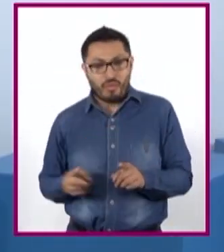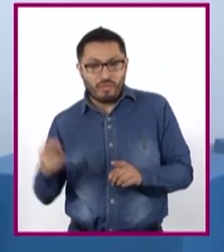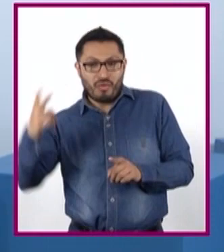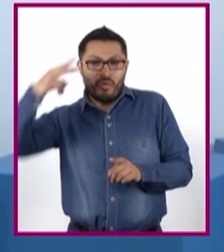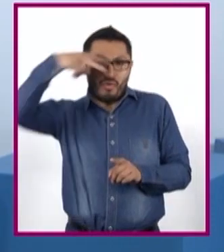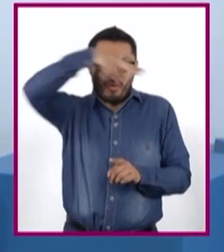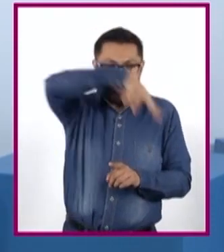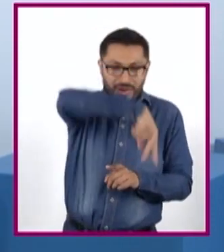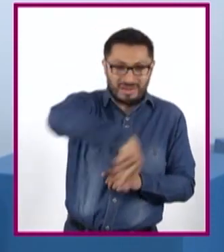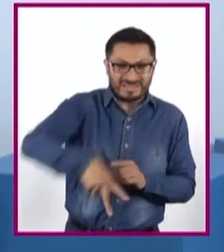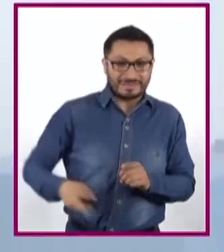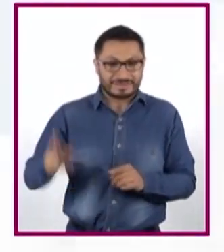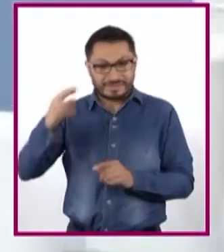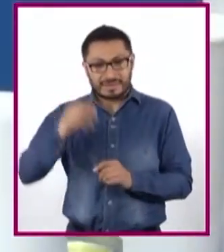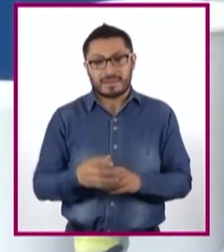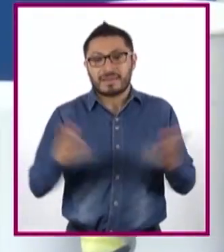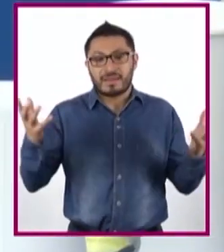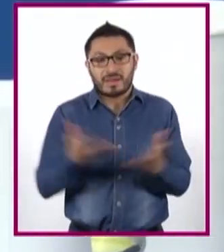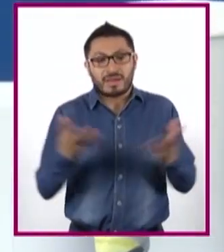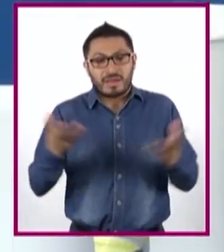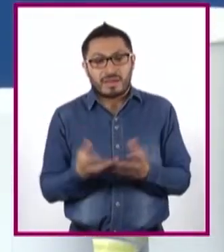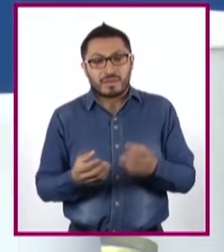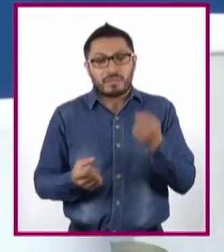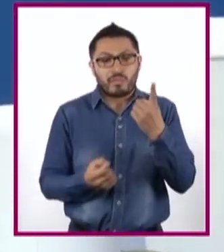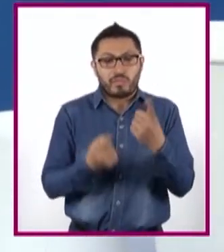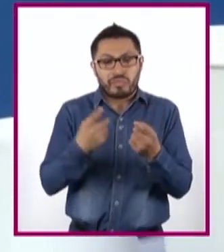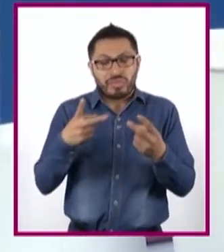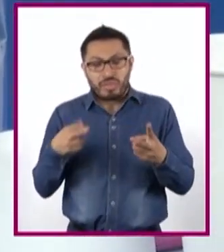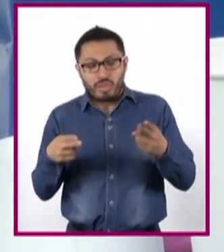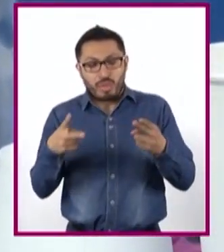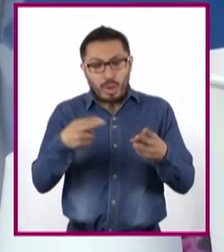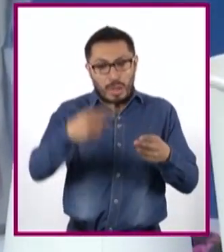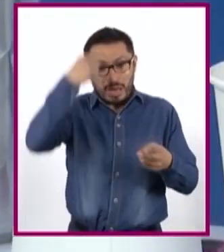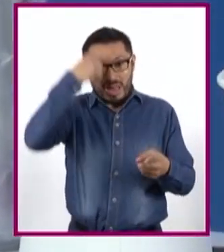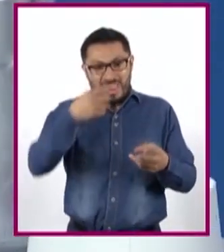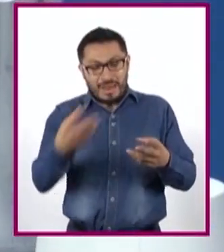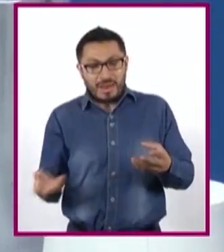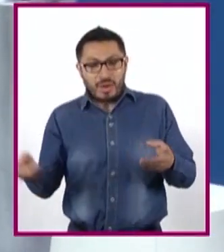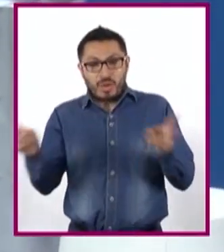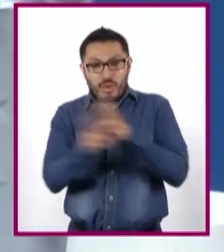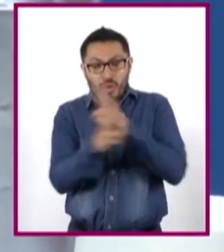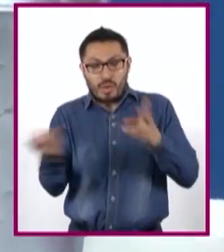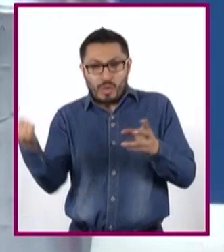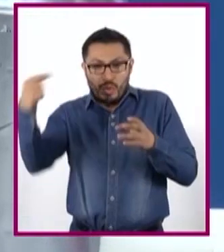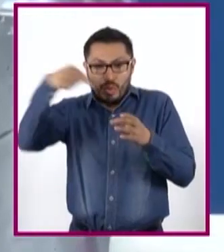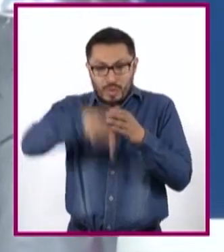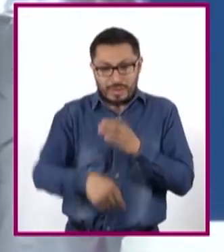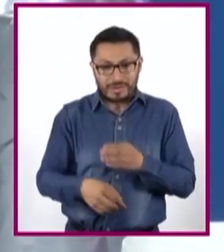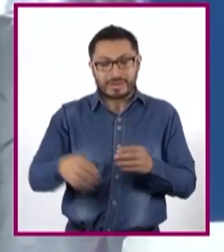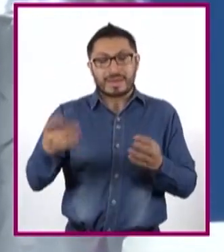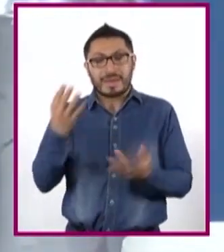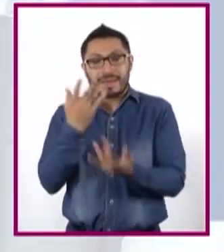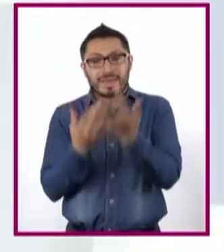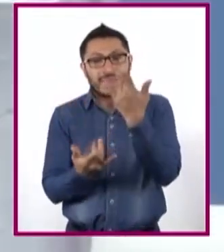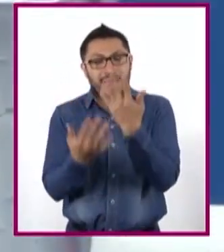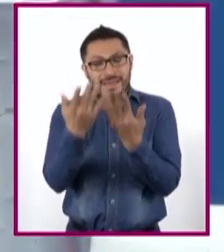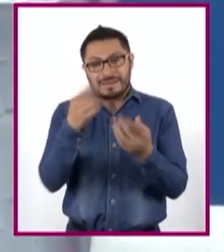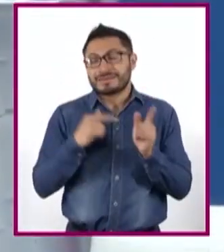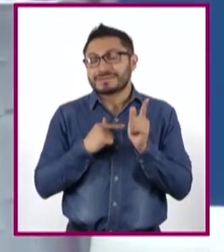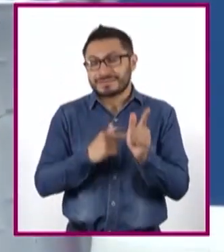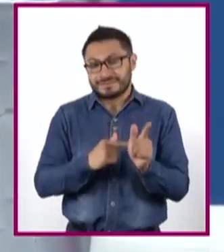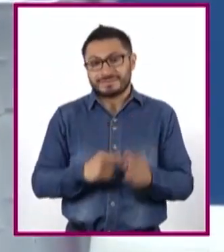nos quede. Realizaremos algunos cortes para que entre el oxígeno y evite que la llama se extinga.